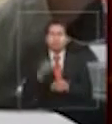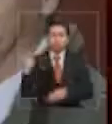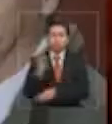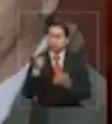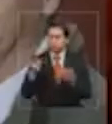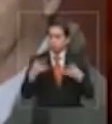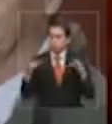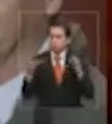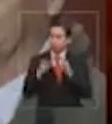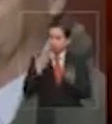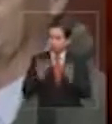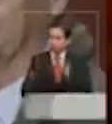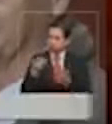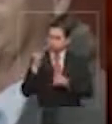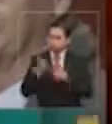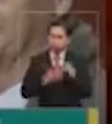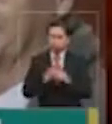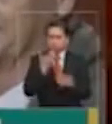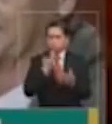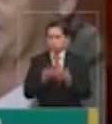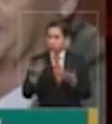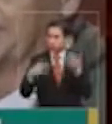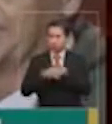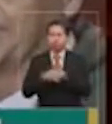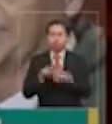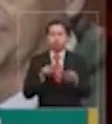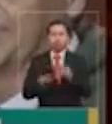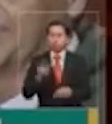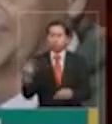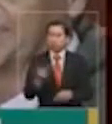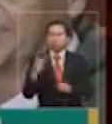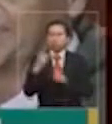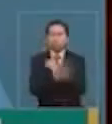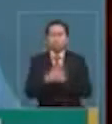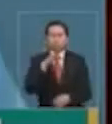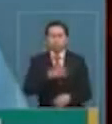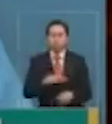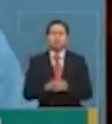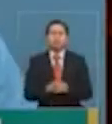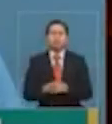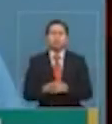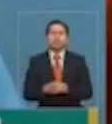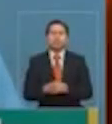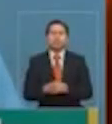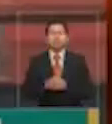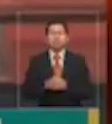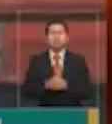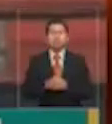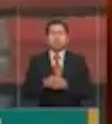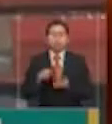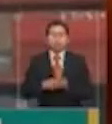generar mayores acuerdos, continuidad a diversos proyectos. Les podemos decir que estén totalmente tranquilos, que Bolivia y Brasil aún